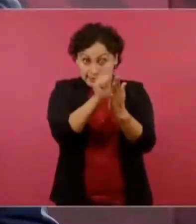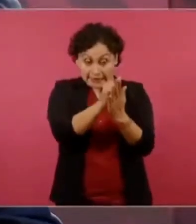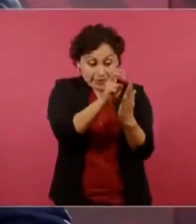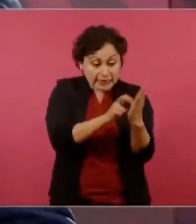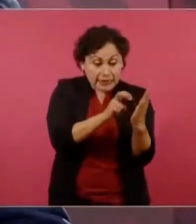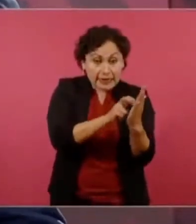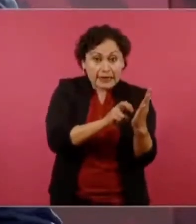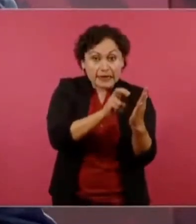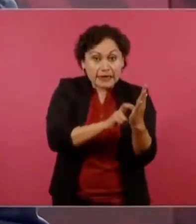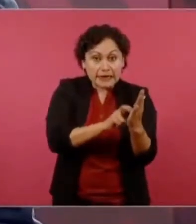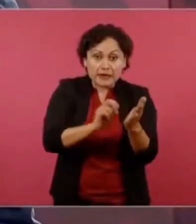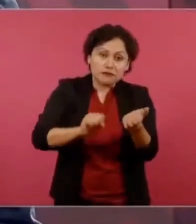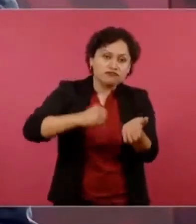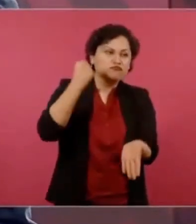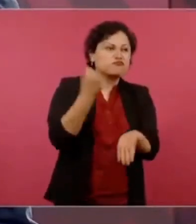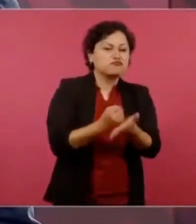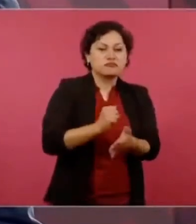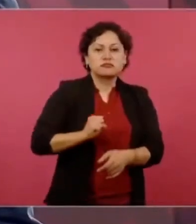del bloque conservador.